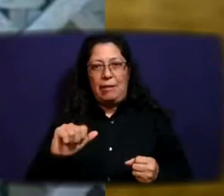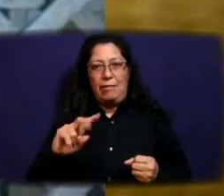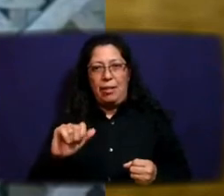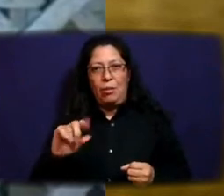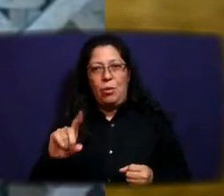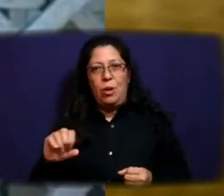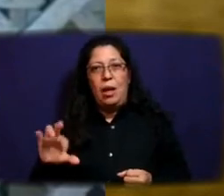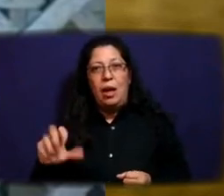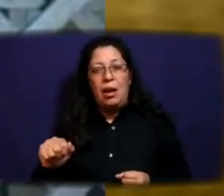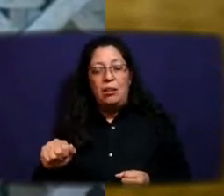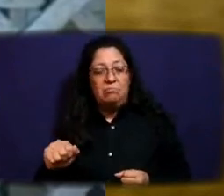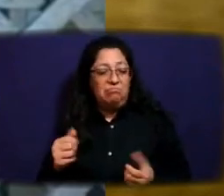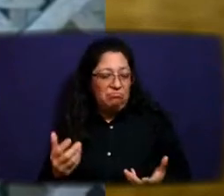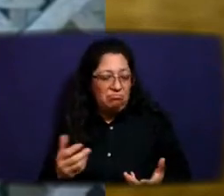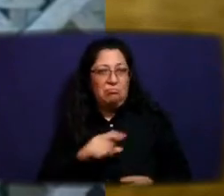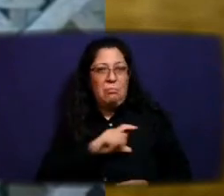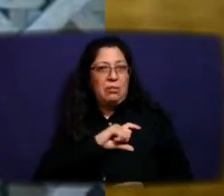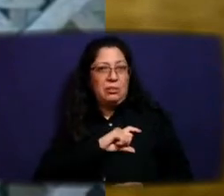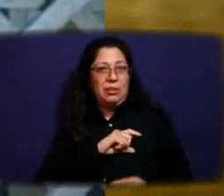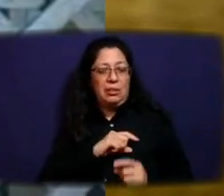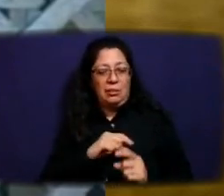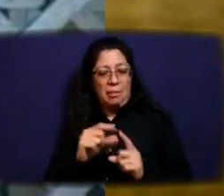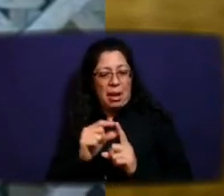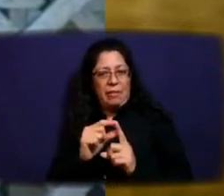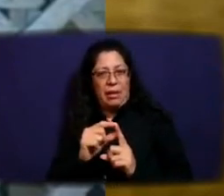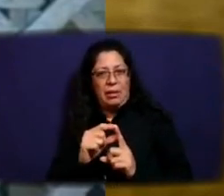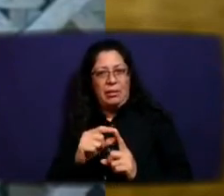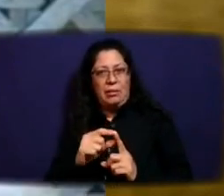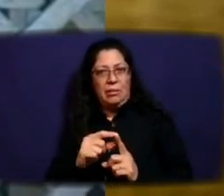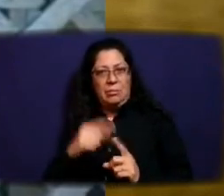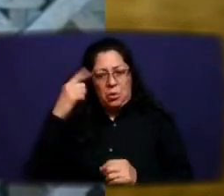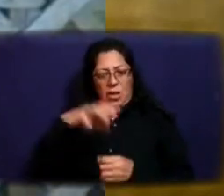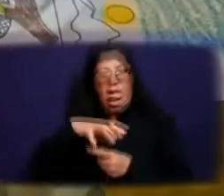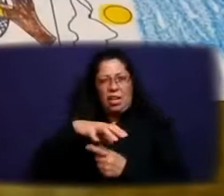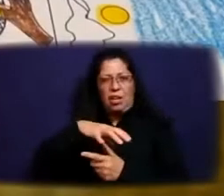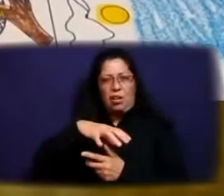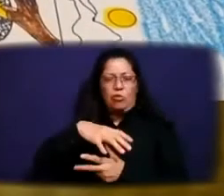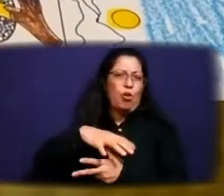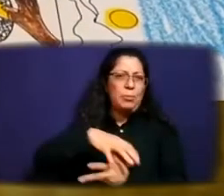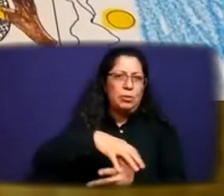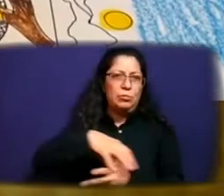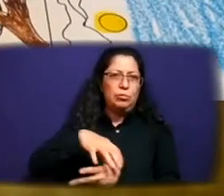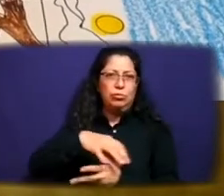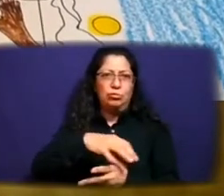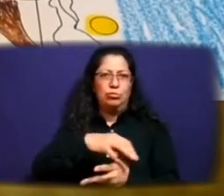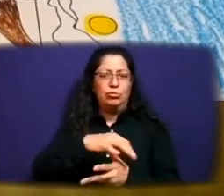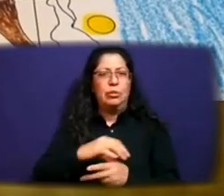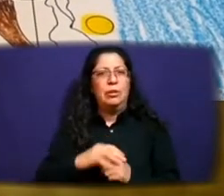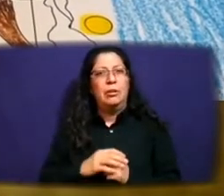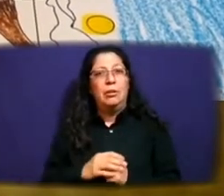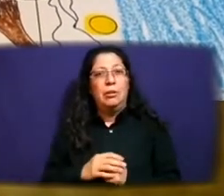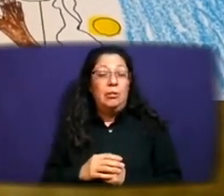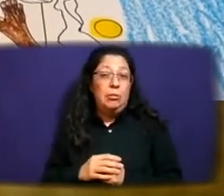policía, la palabra para helicópteros. Pero